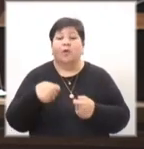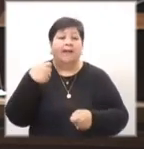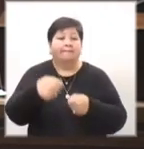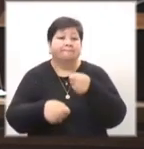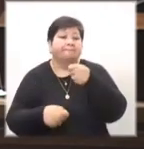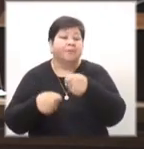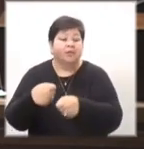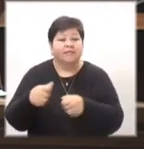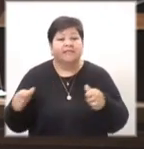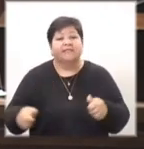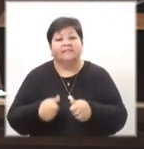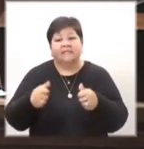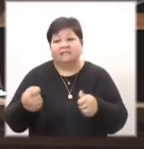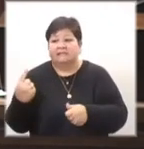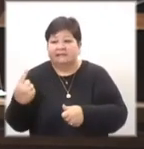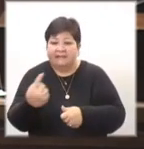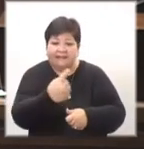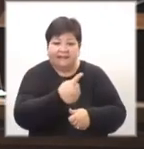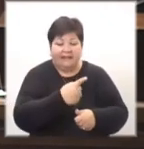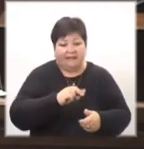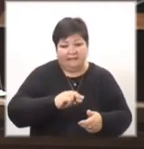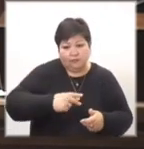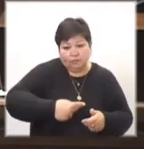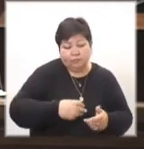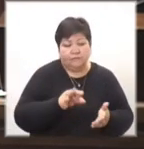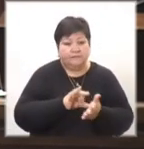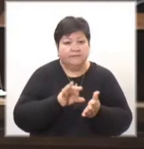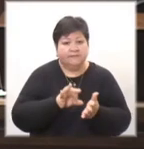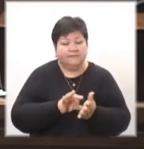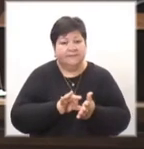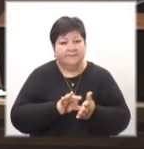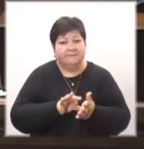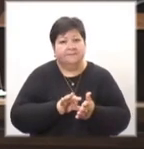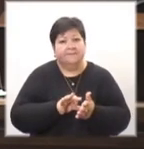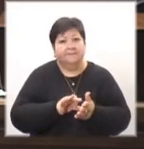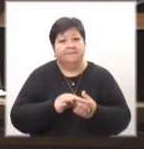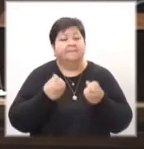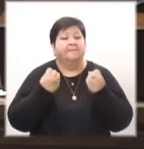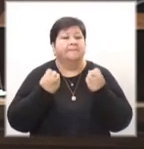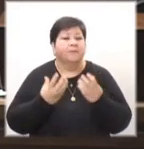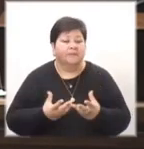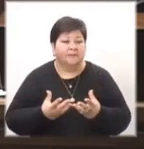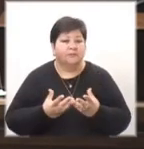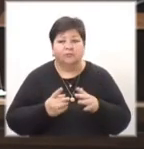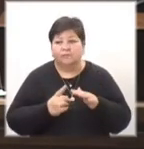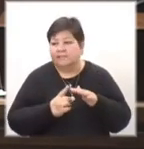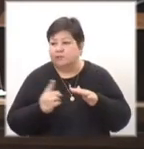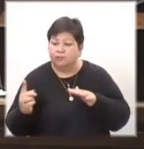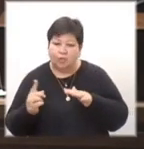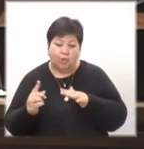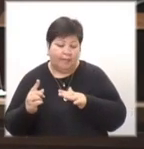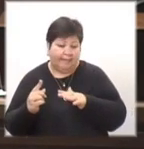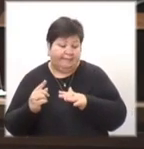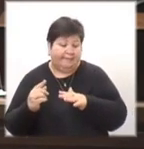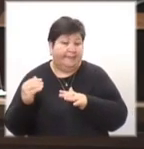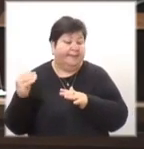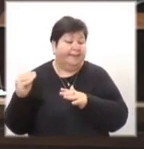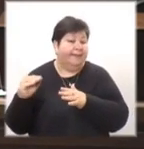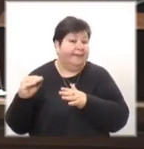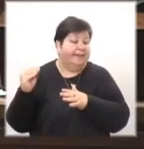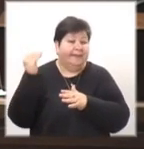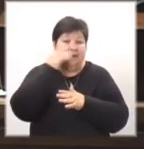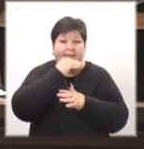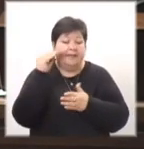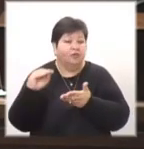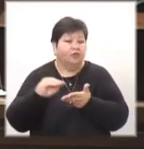se realizan en cada subsistema. Asimismo, asistimos a una exclusión de la caja notarial que llega sobre